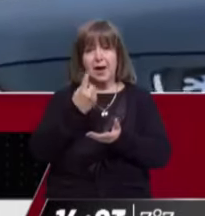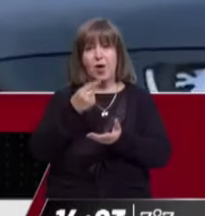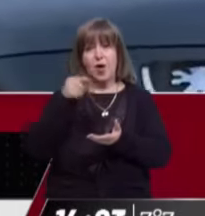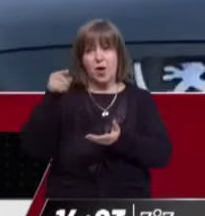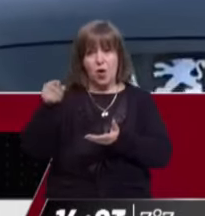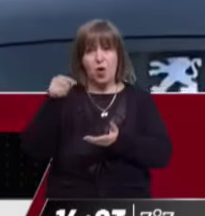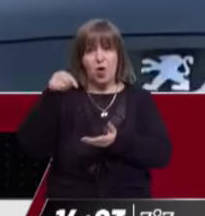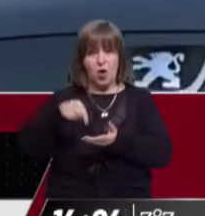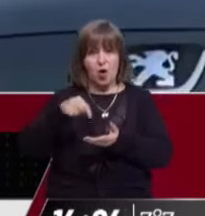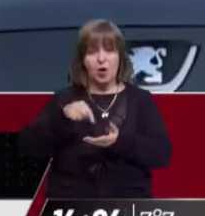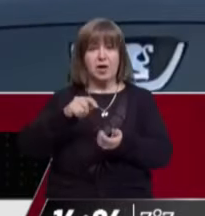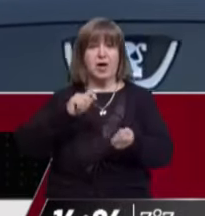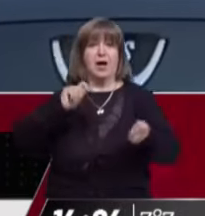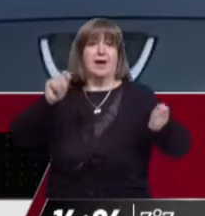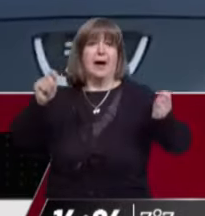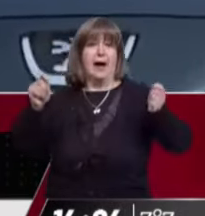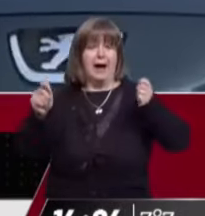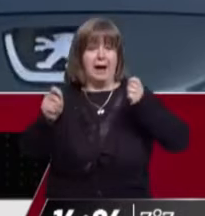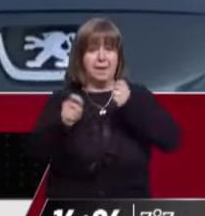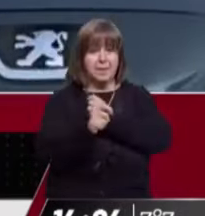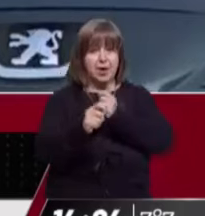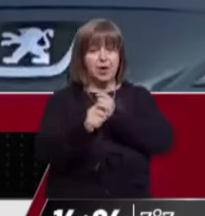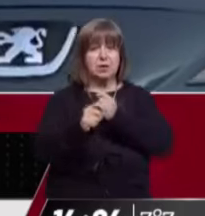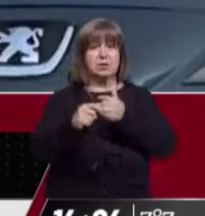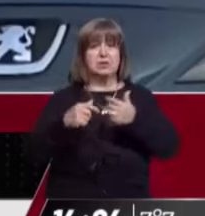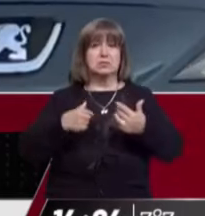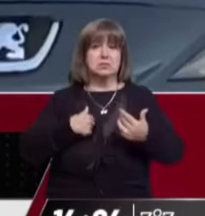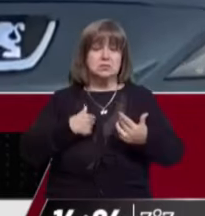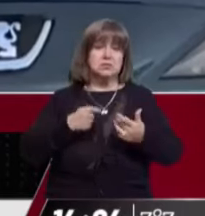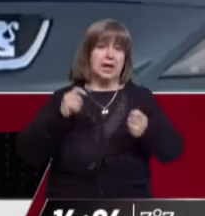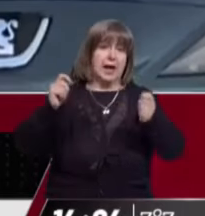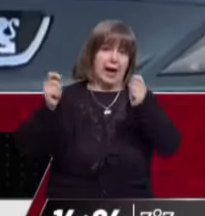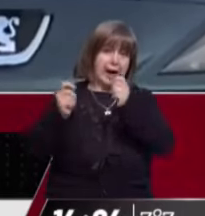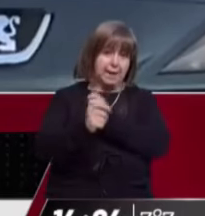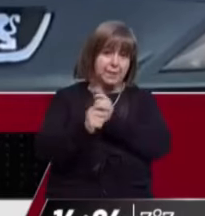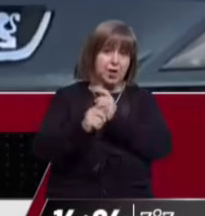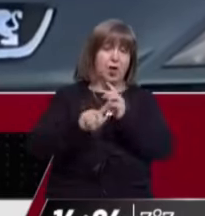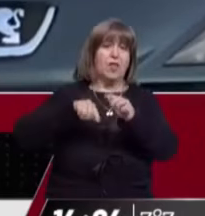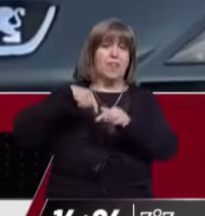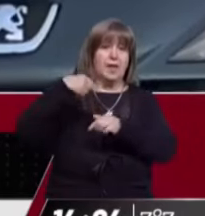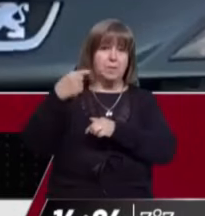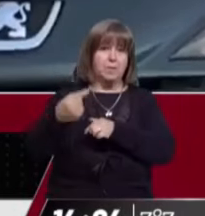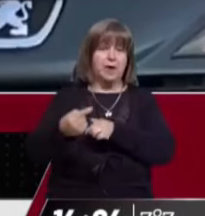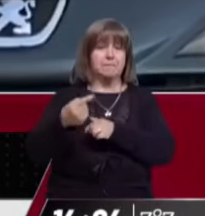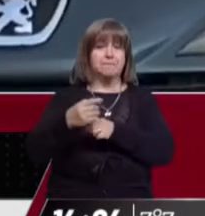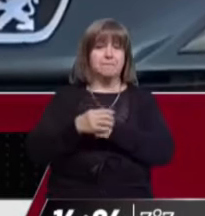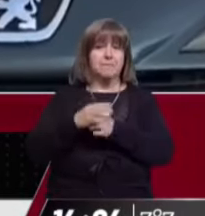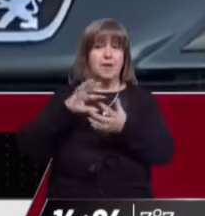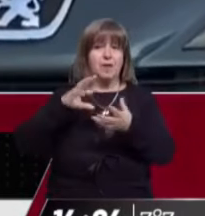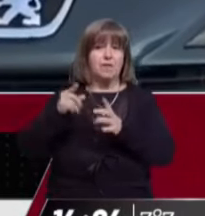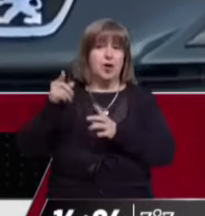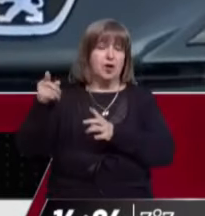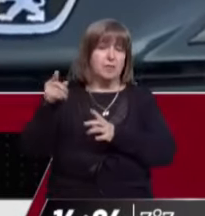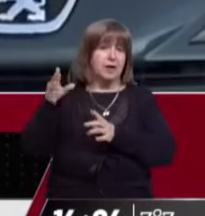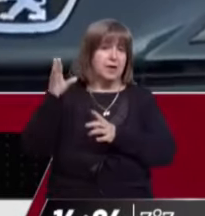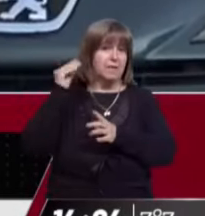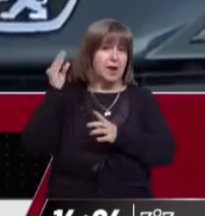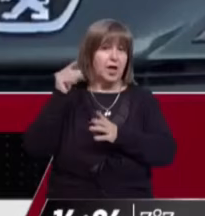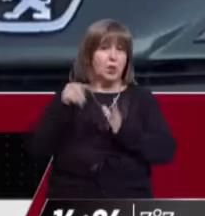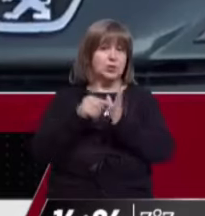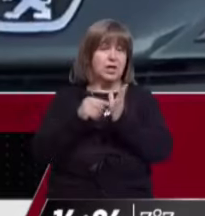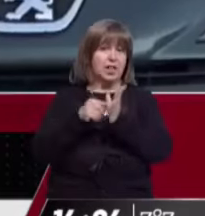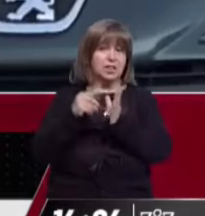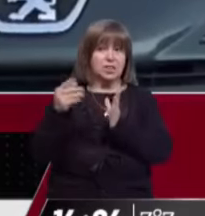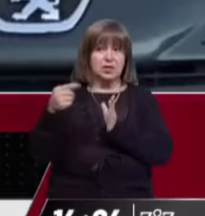hoy ellos, y justamente como la víctima pidió declarar, solicitaron que sea posterior porque van armando la estrategia en base a lo que van escuchando de sus testigos